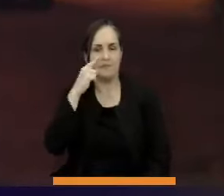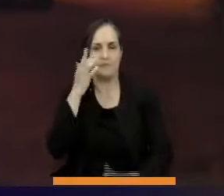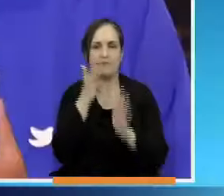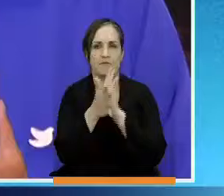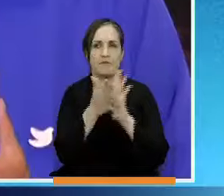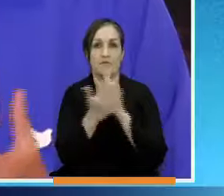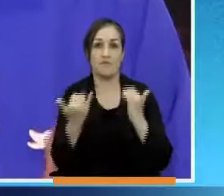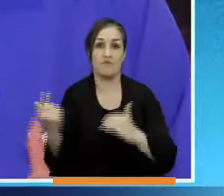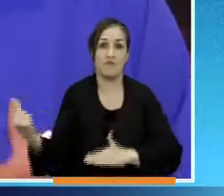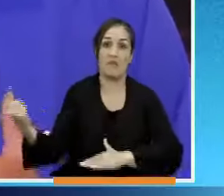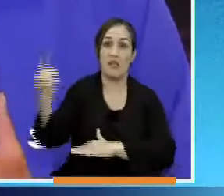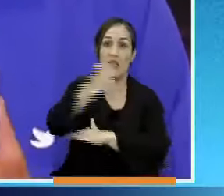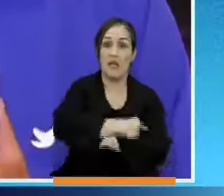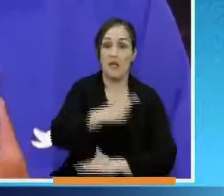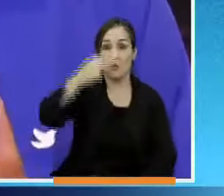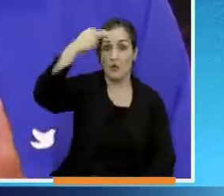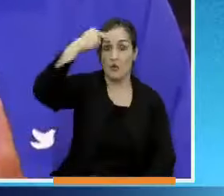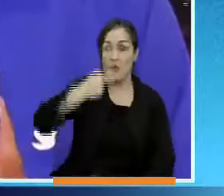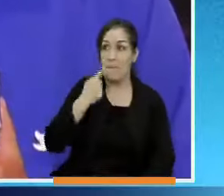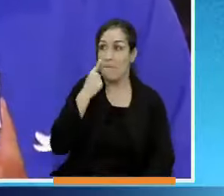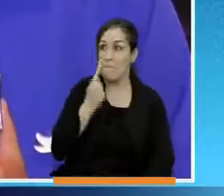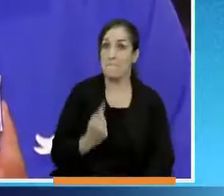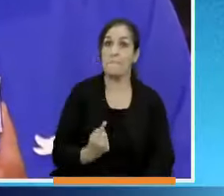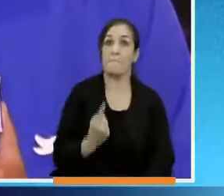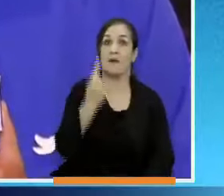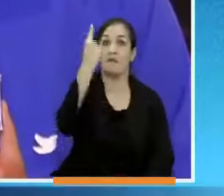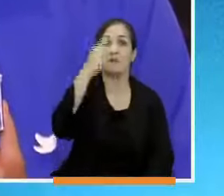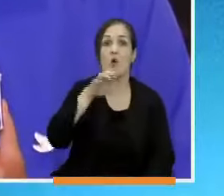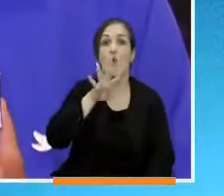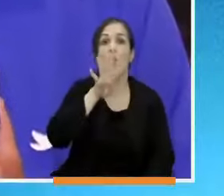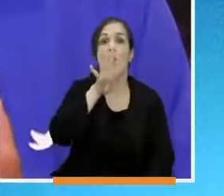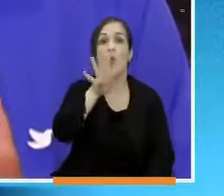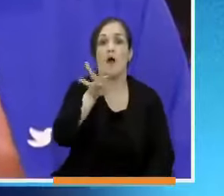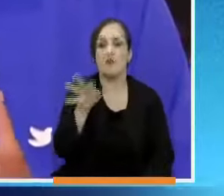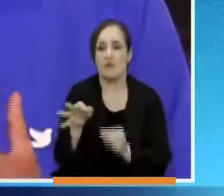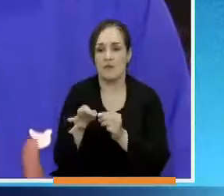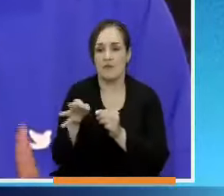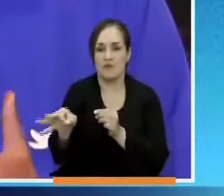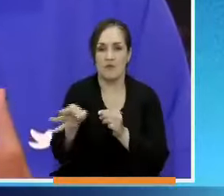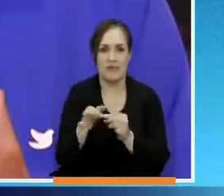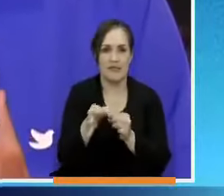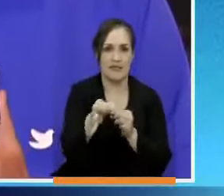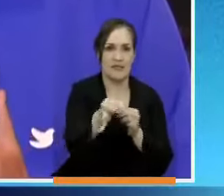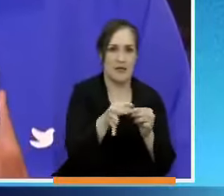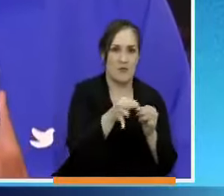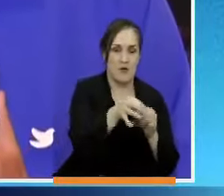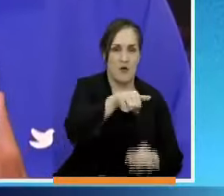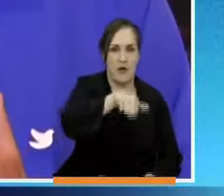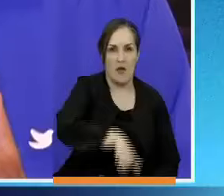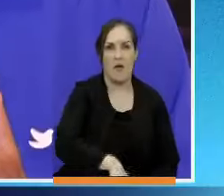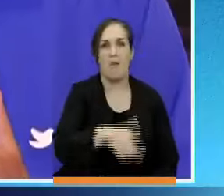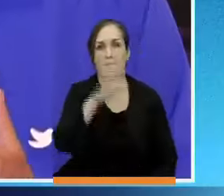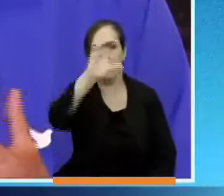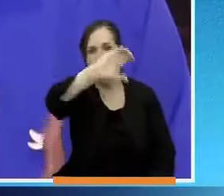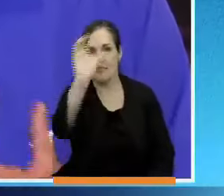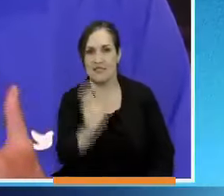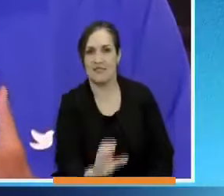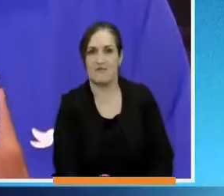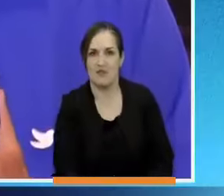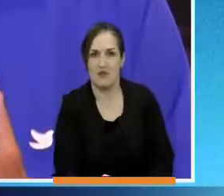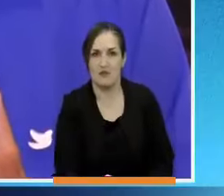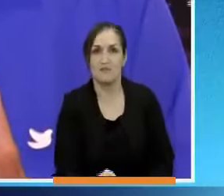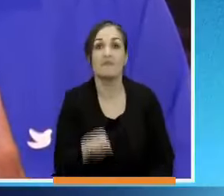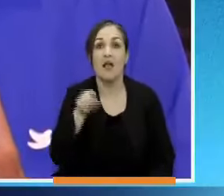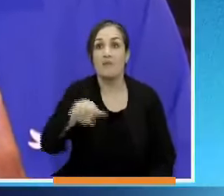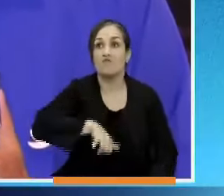día muy histórico para cuatro poblaciones del Pacífico colombiano, ya que desde hoy abrieron rutas directas